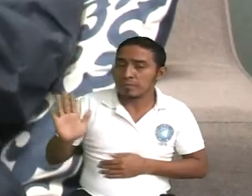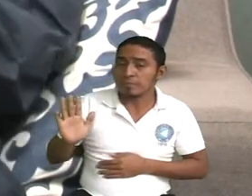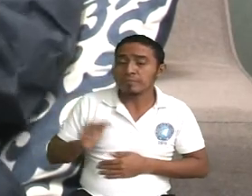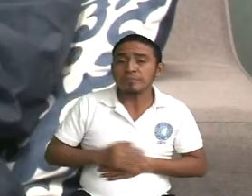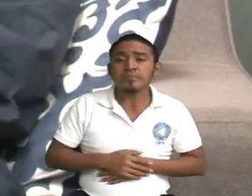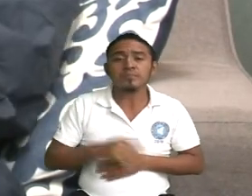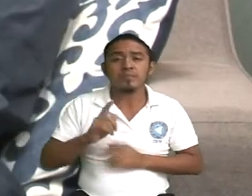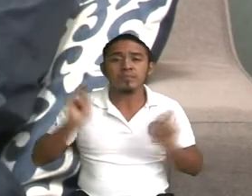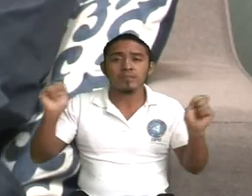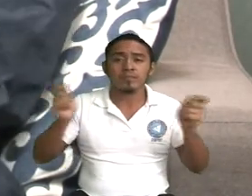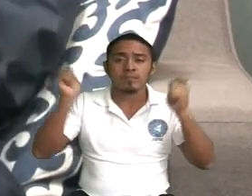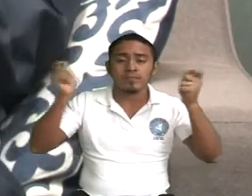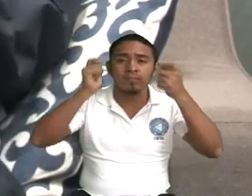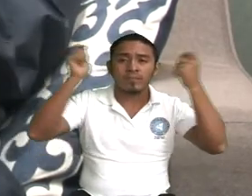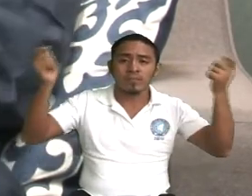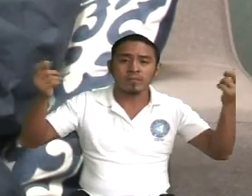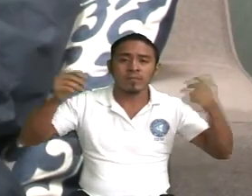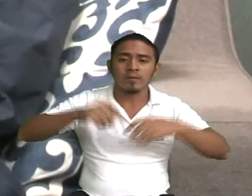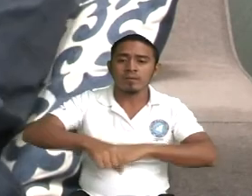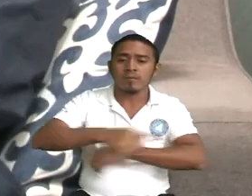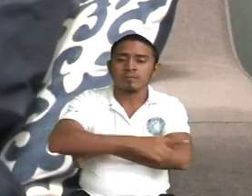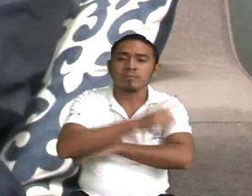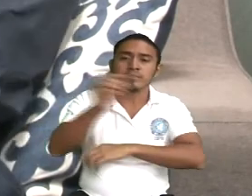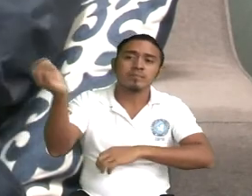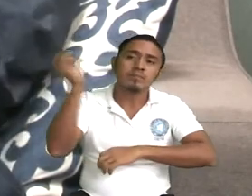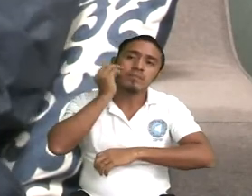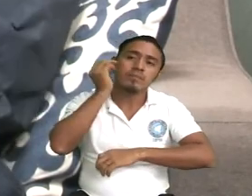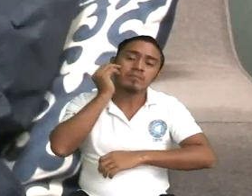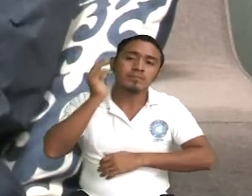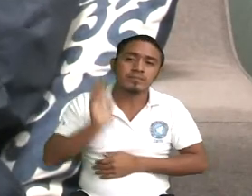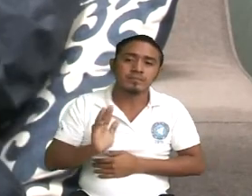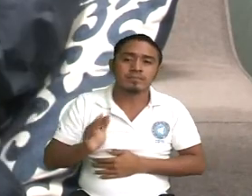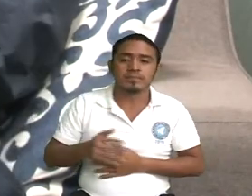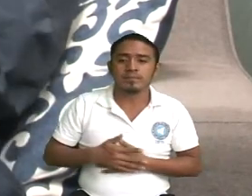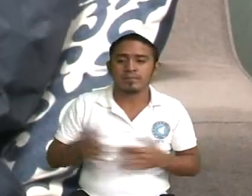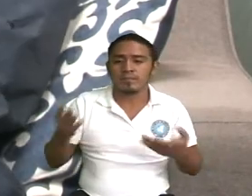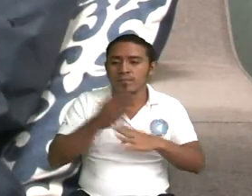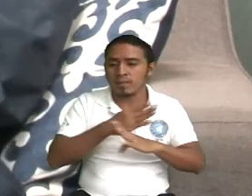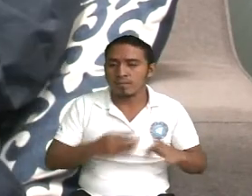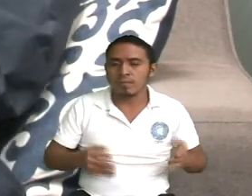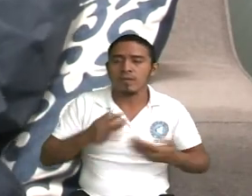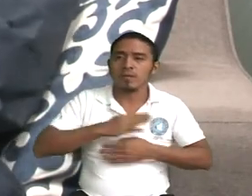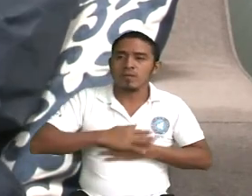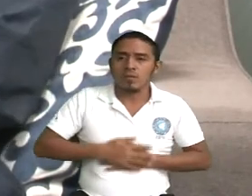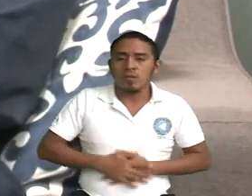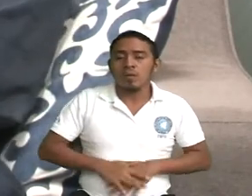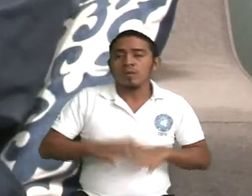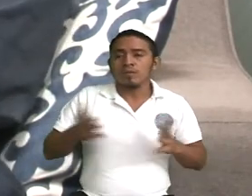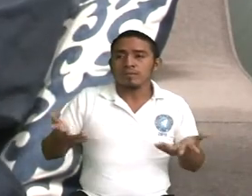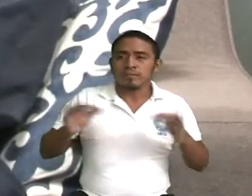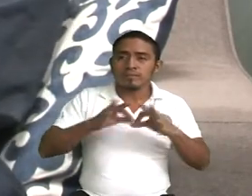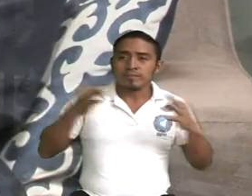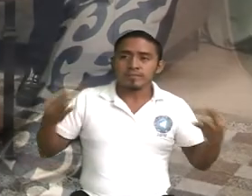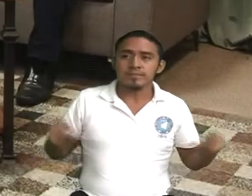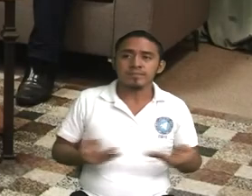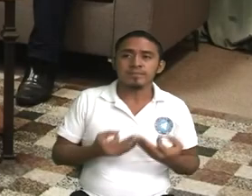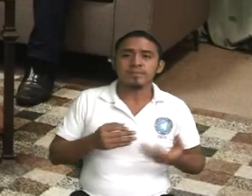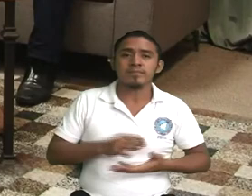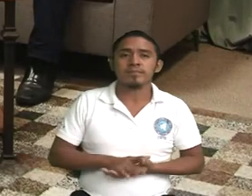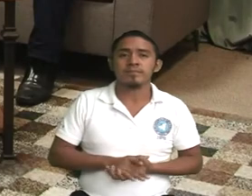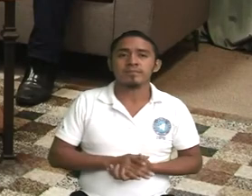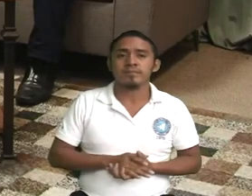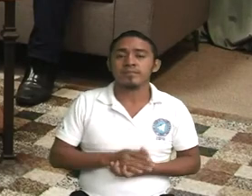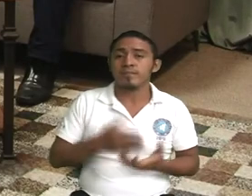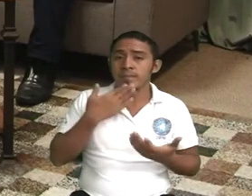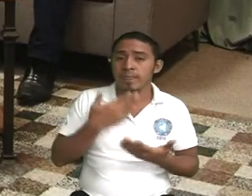también, celebrar este Día de las Madres en paz, en tranquilidad, en amor y en familia.